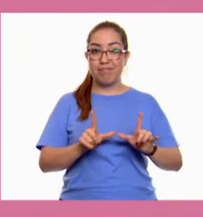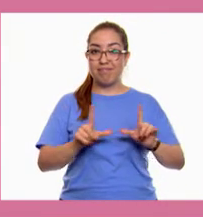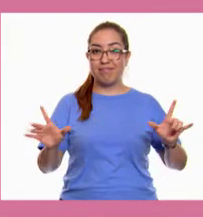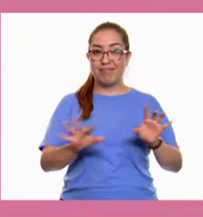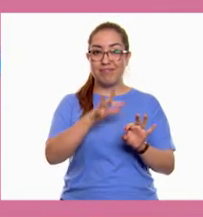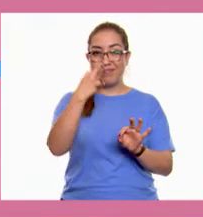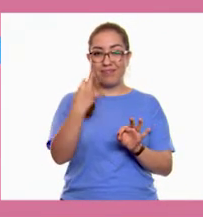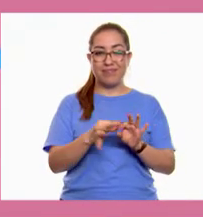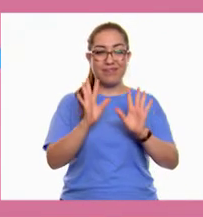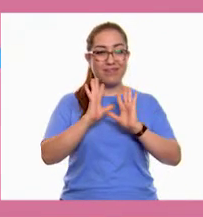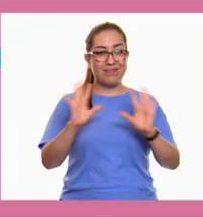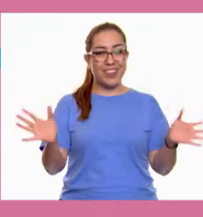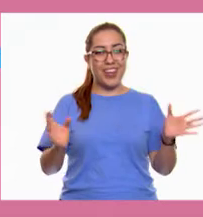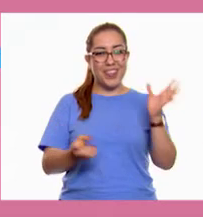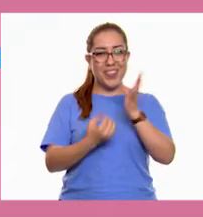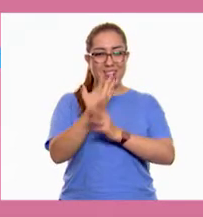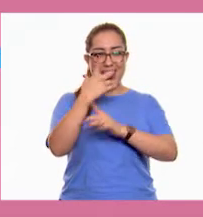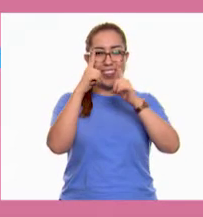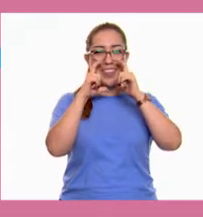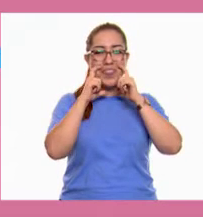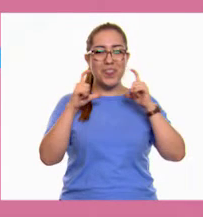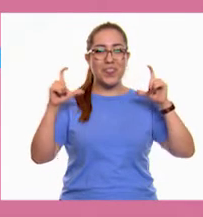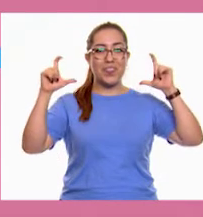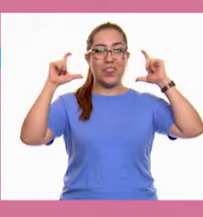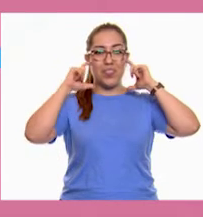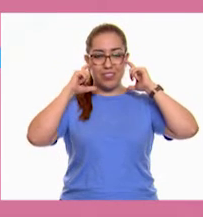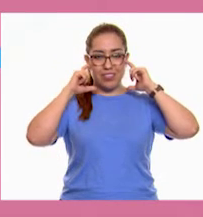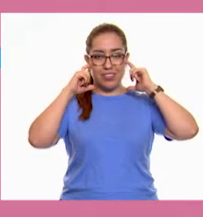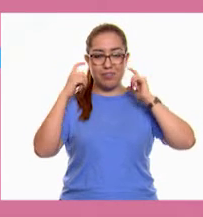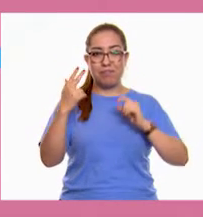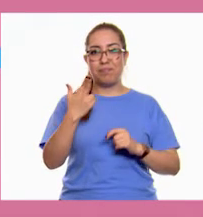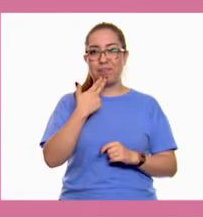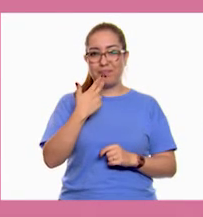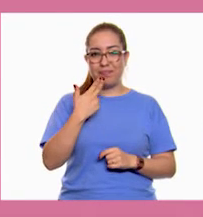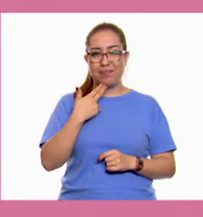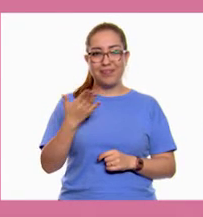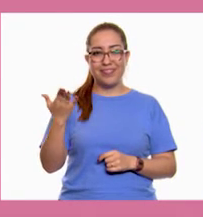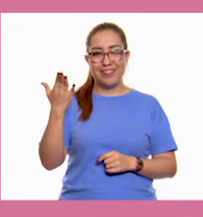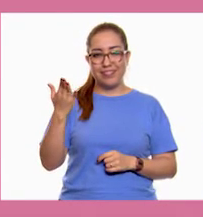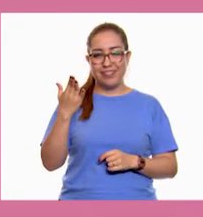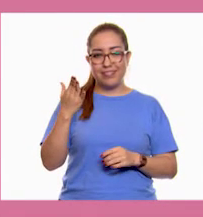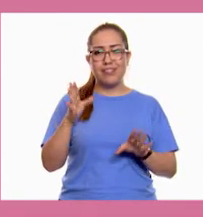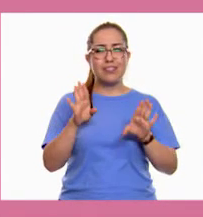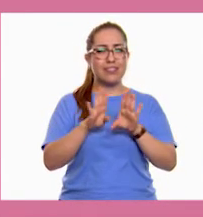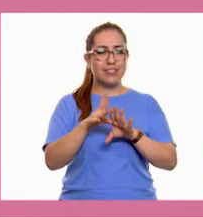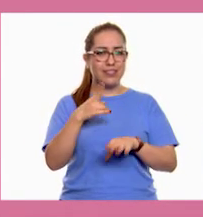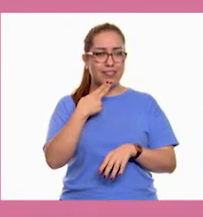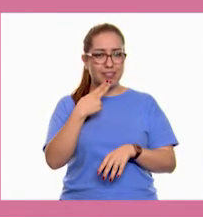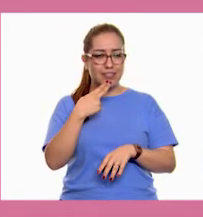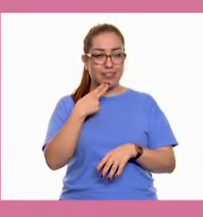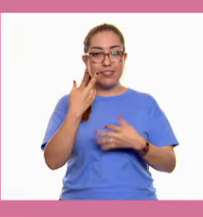¡Listo! Ya tienes un cubrebocas con 2 pares de cuerdas. Para